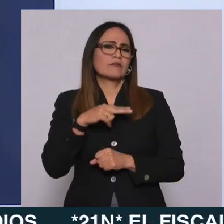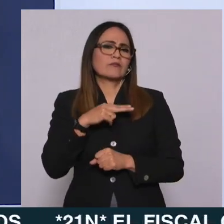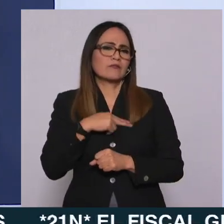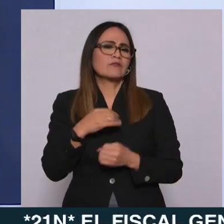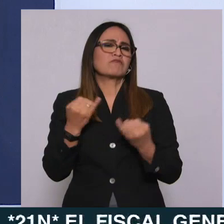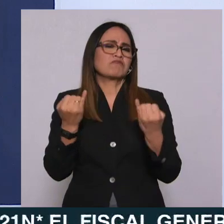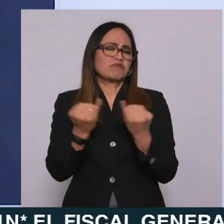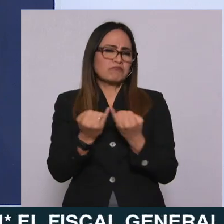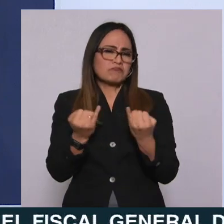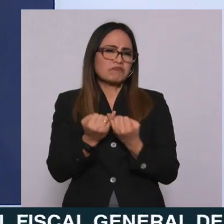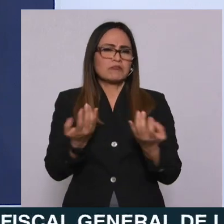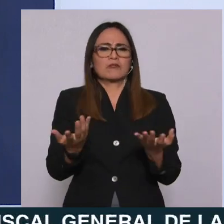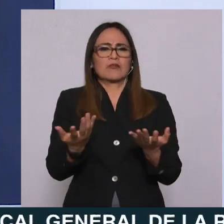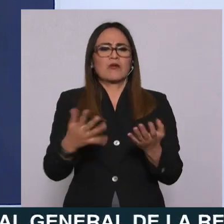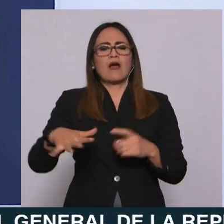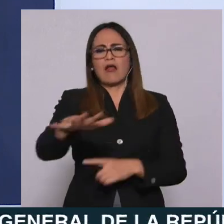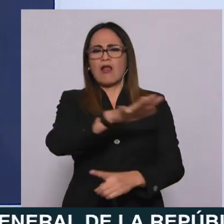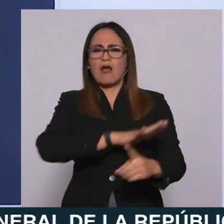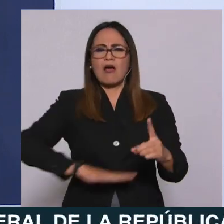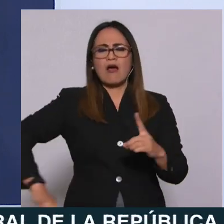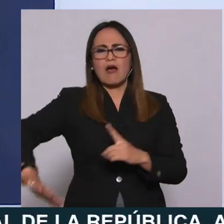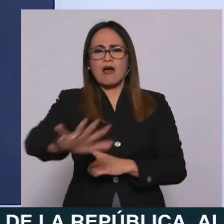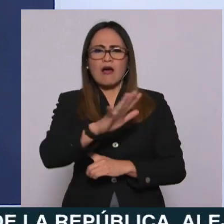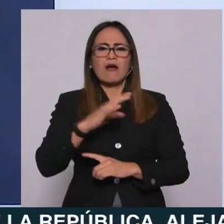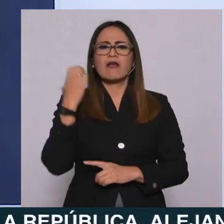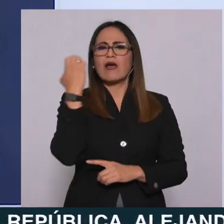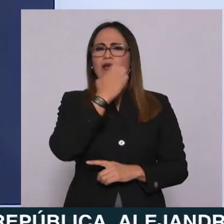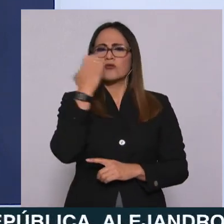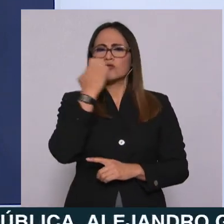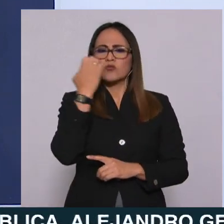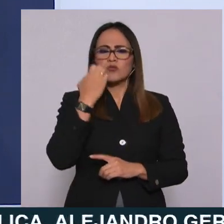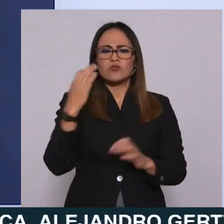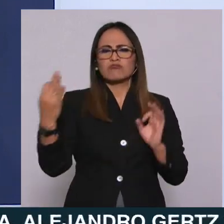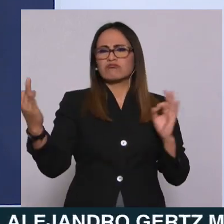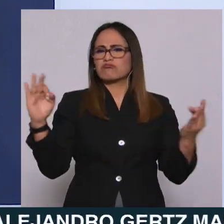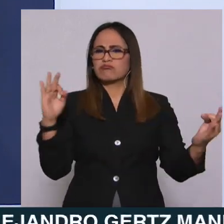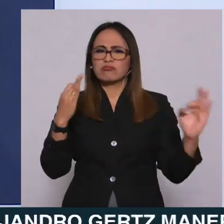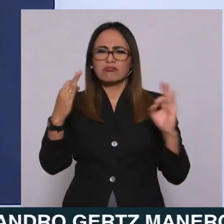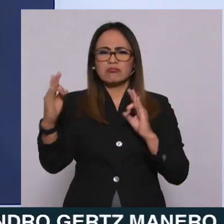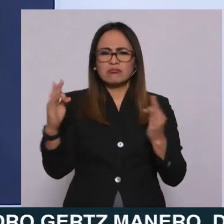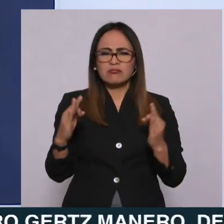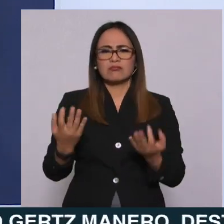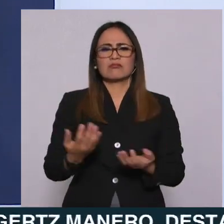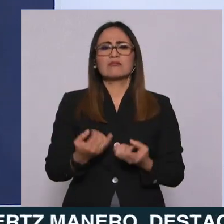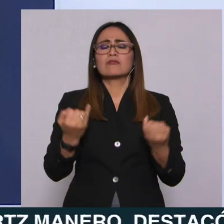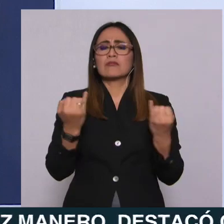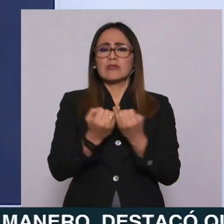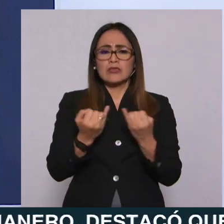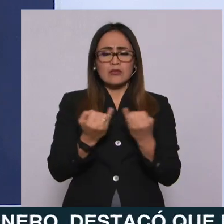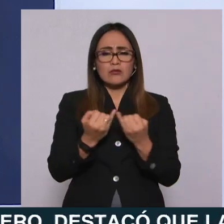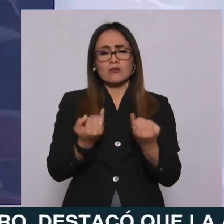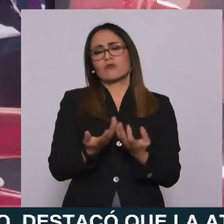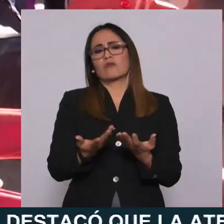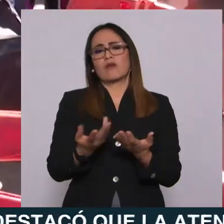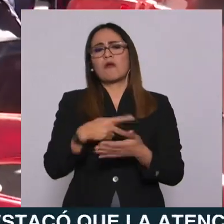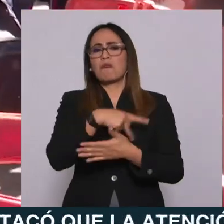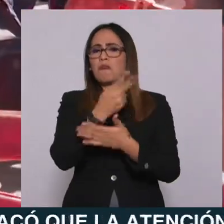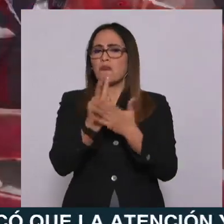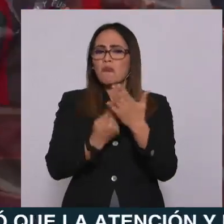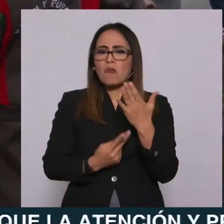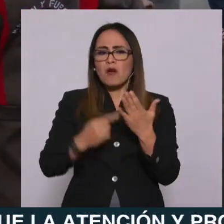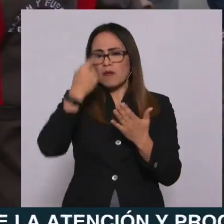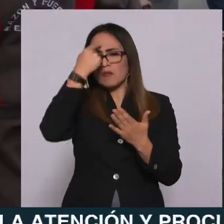también revisar en los entornos donde están las escuelas, y tener una estrategia también que permita